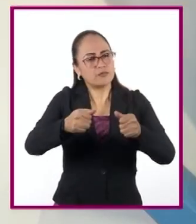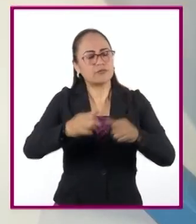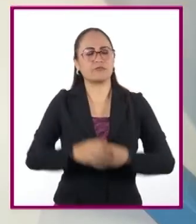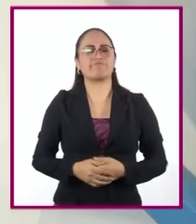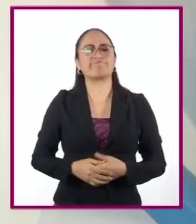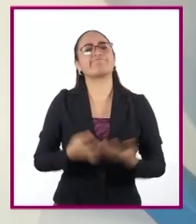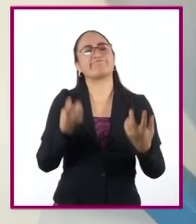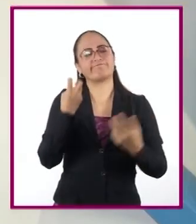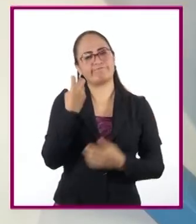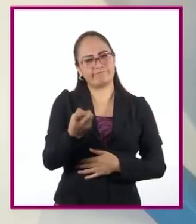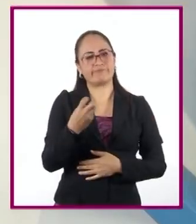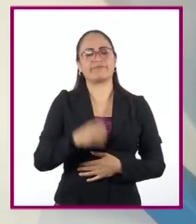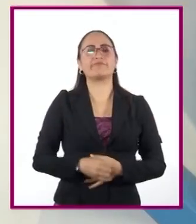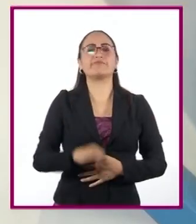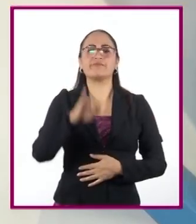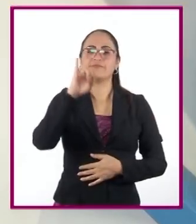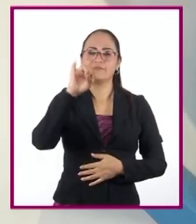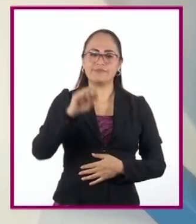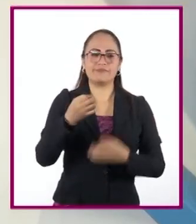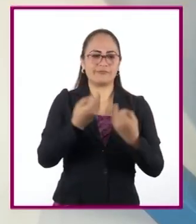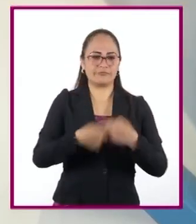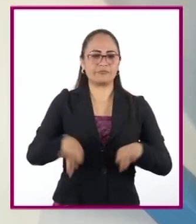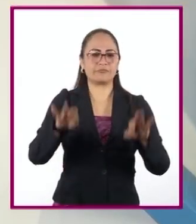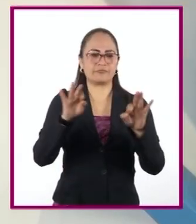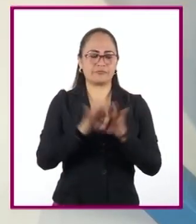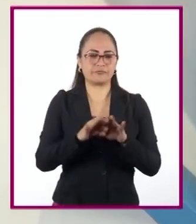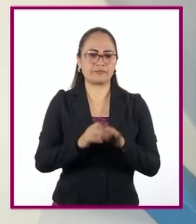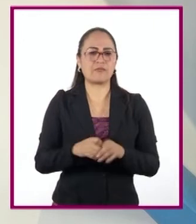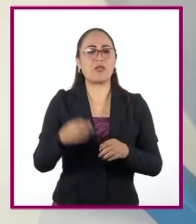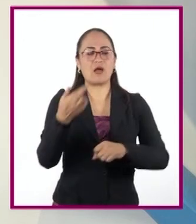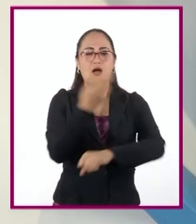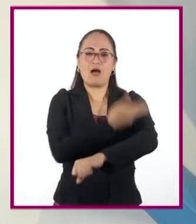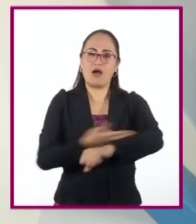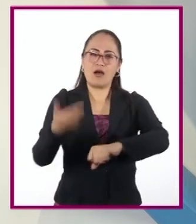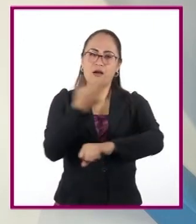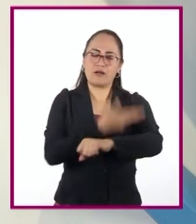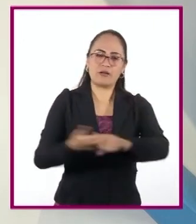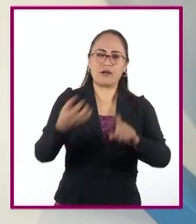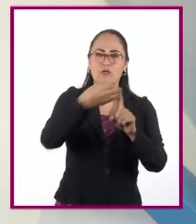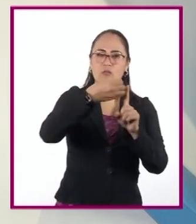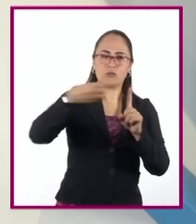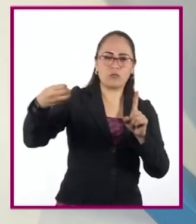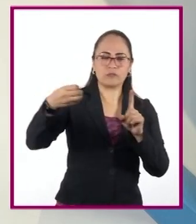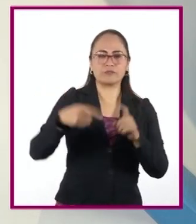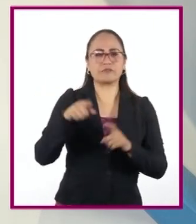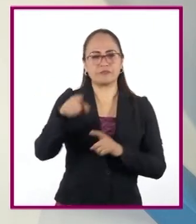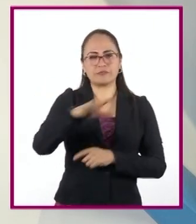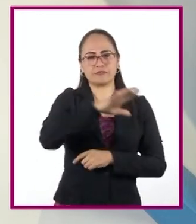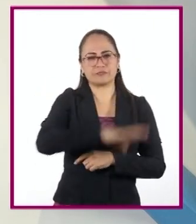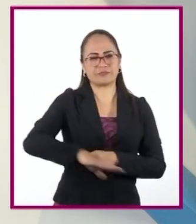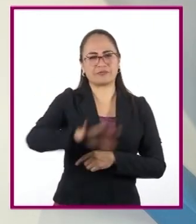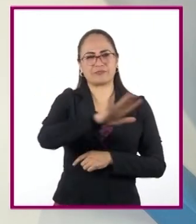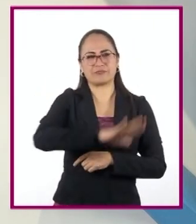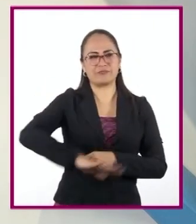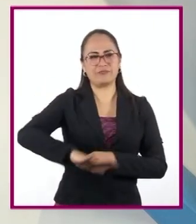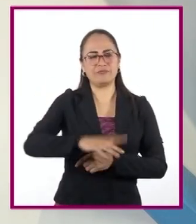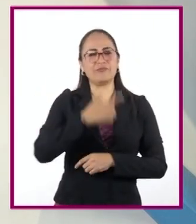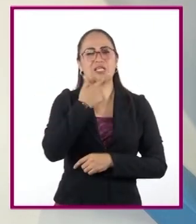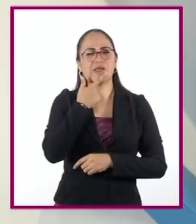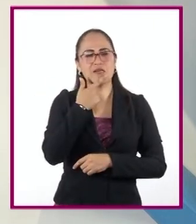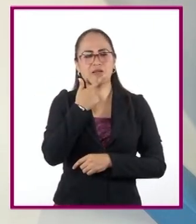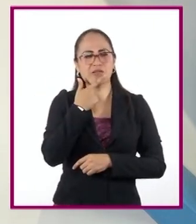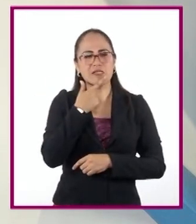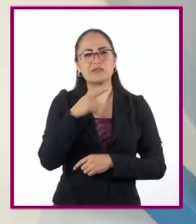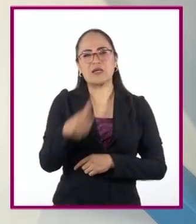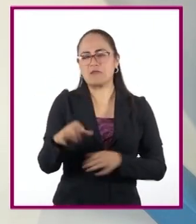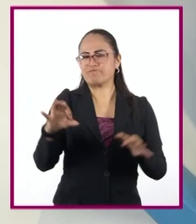es, acabas de mencionar algo muy importante: su organización. La corona inglesa mantenía una